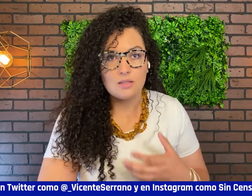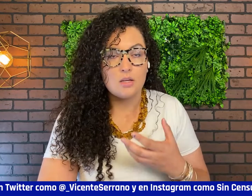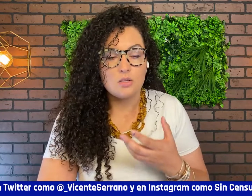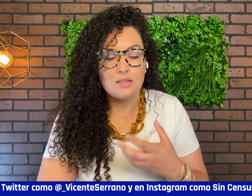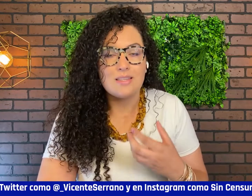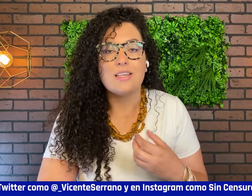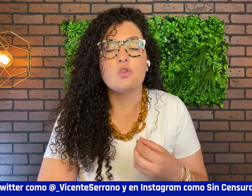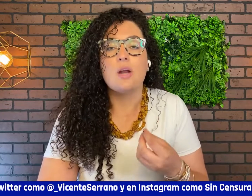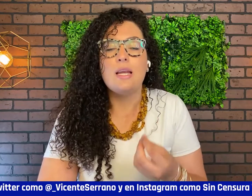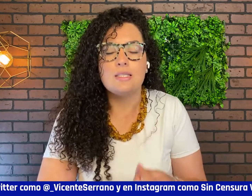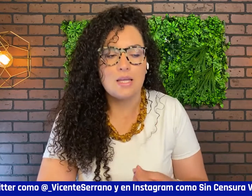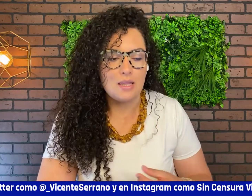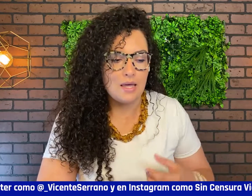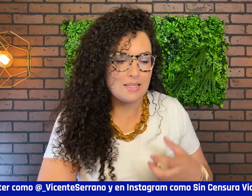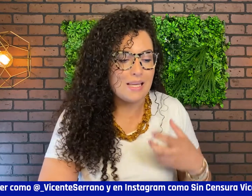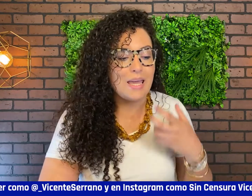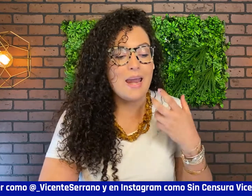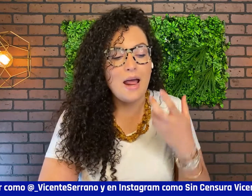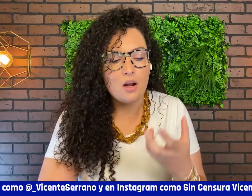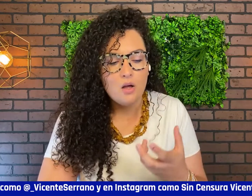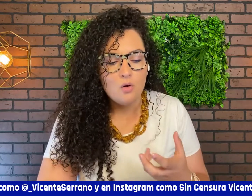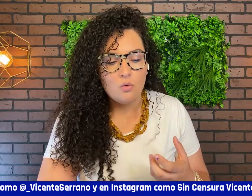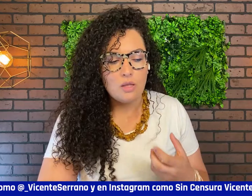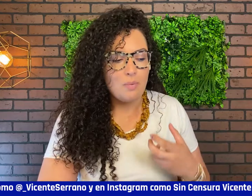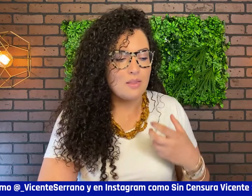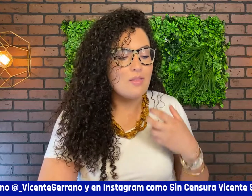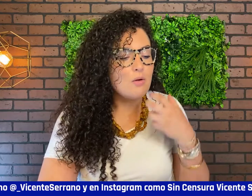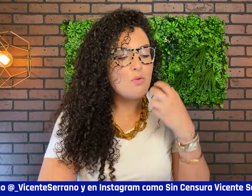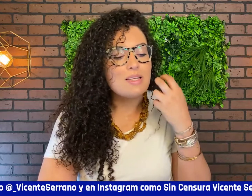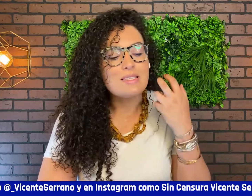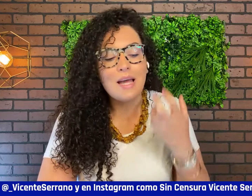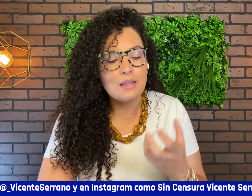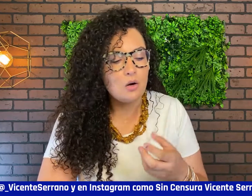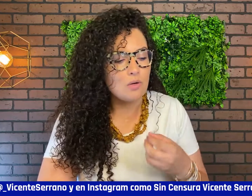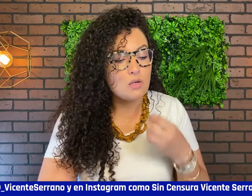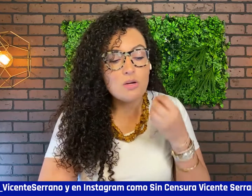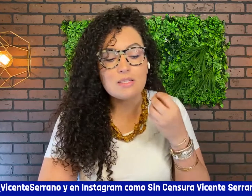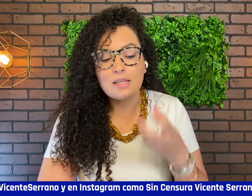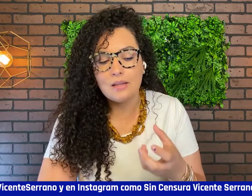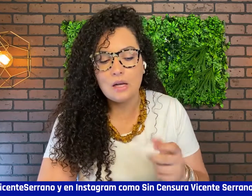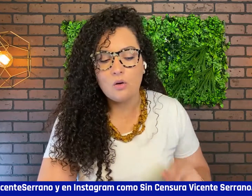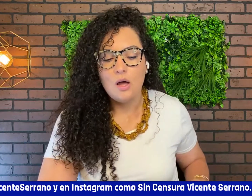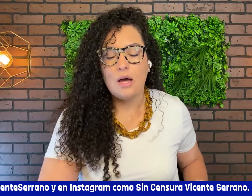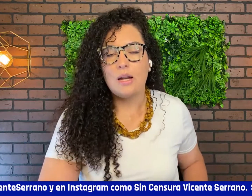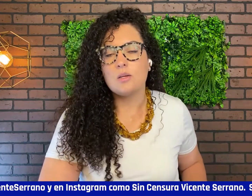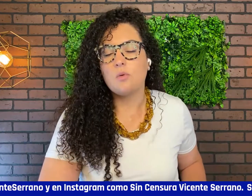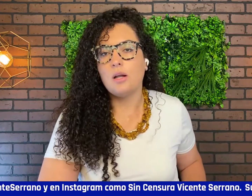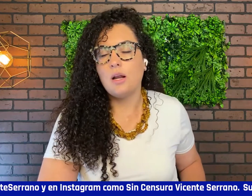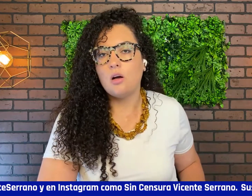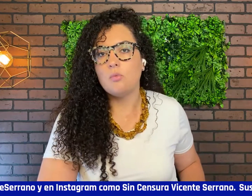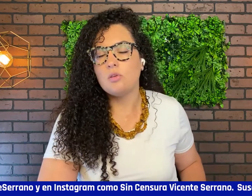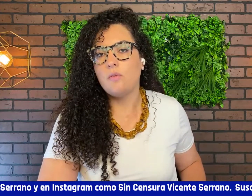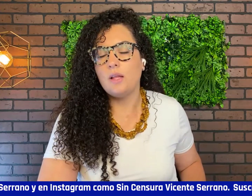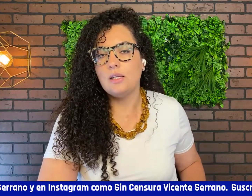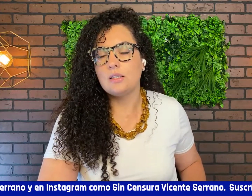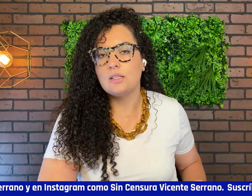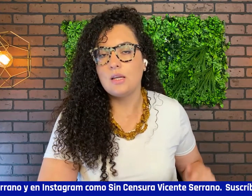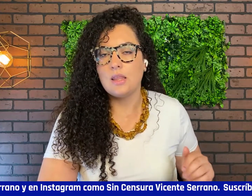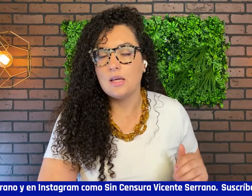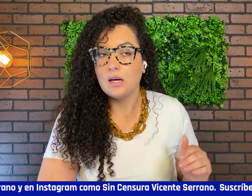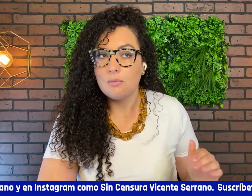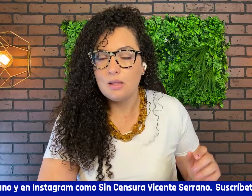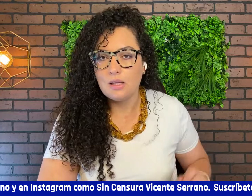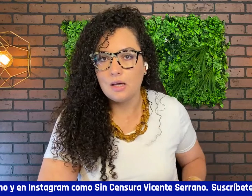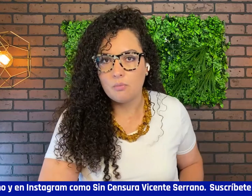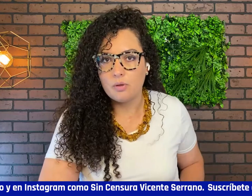Reforma de sensacionalista, de exagerar, de pretender un escándalo o hacer un escándalo al asegurar que la Comisión Federal de